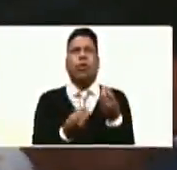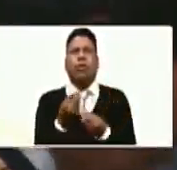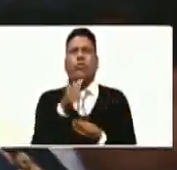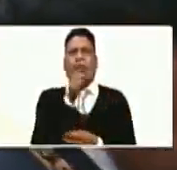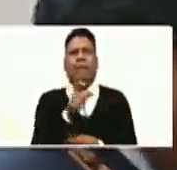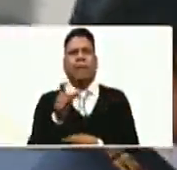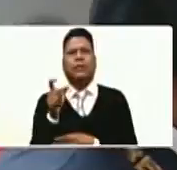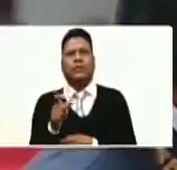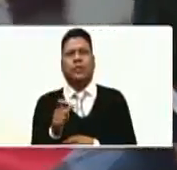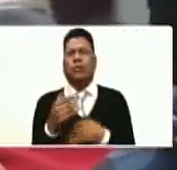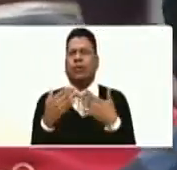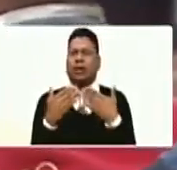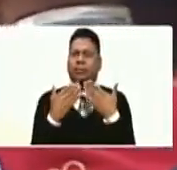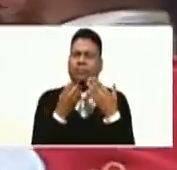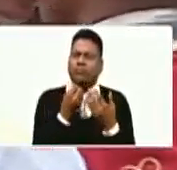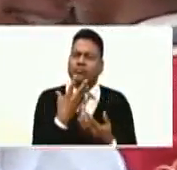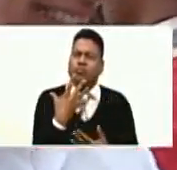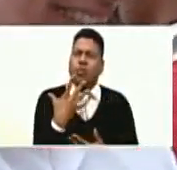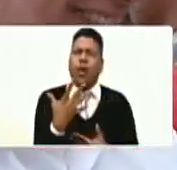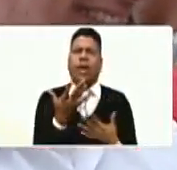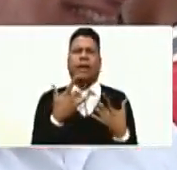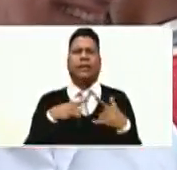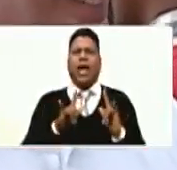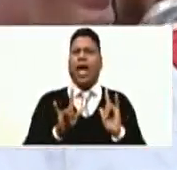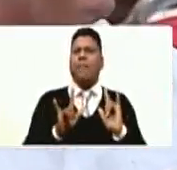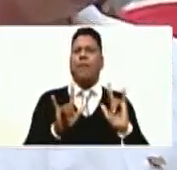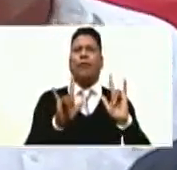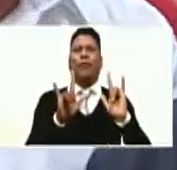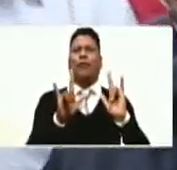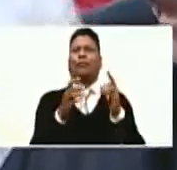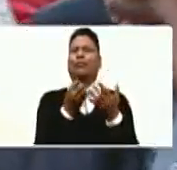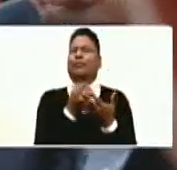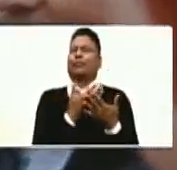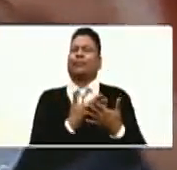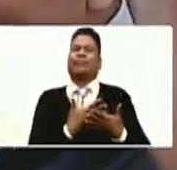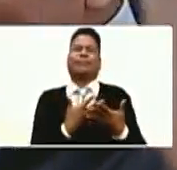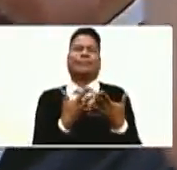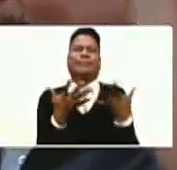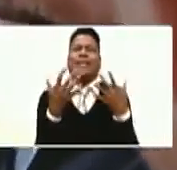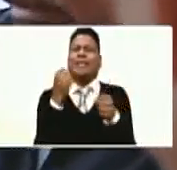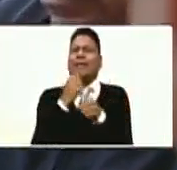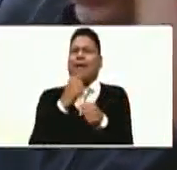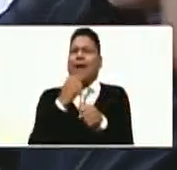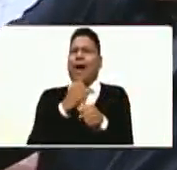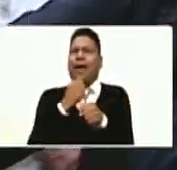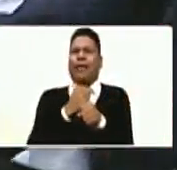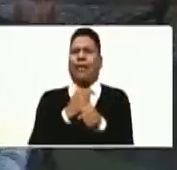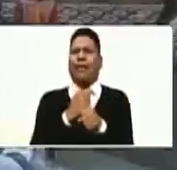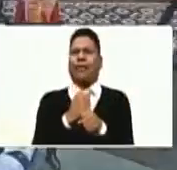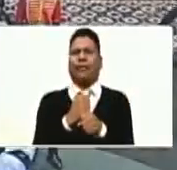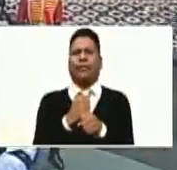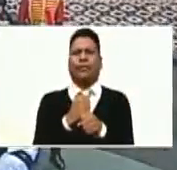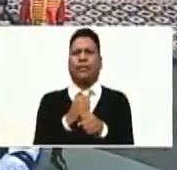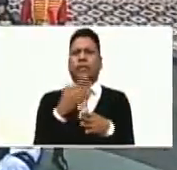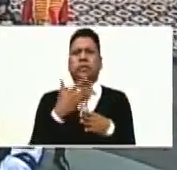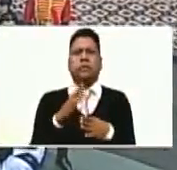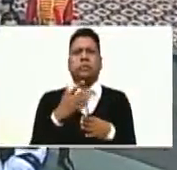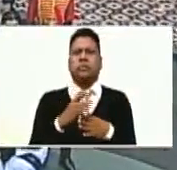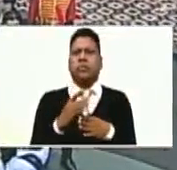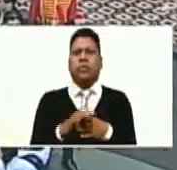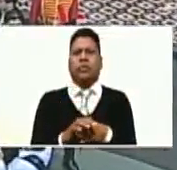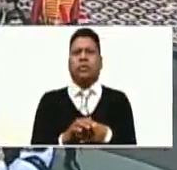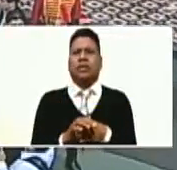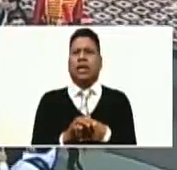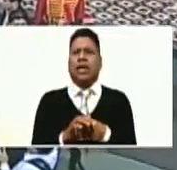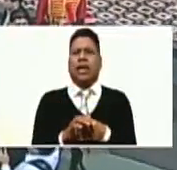humano generoso, amoroso, solidario, trabajador, que más que cualquiera amó a su patria y amó